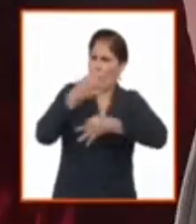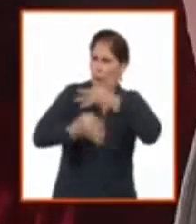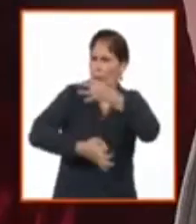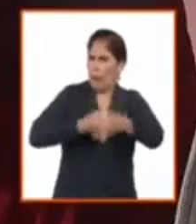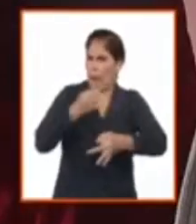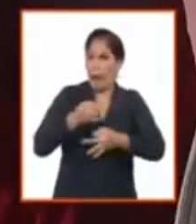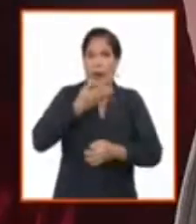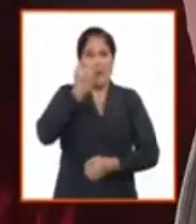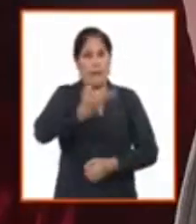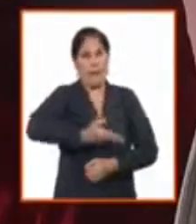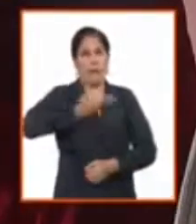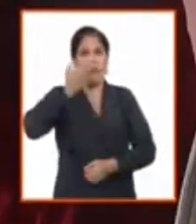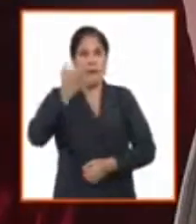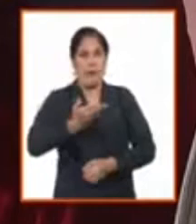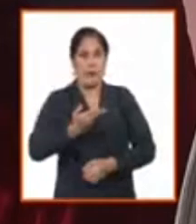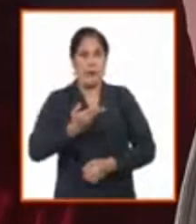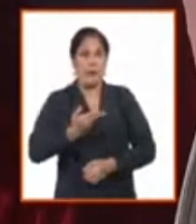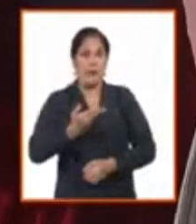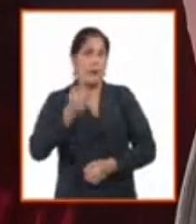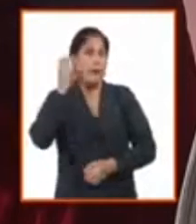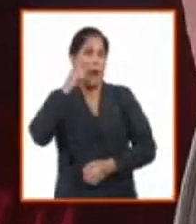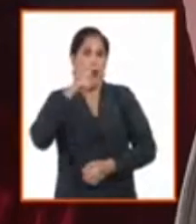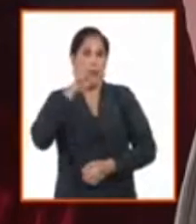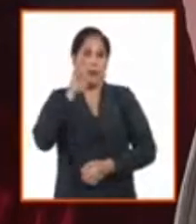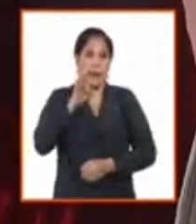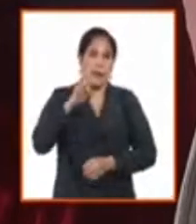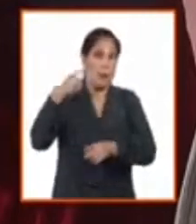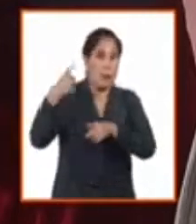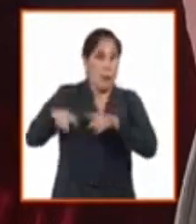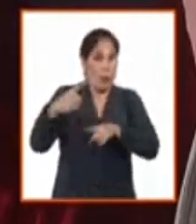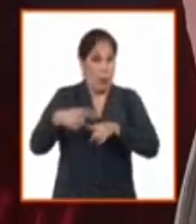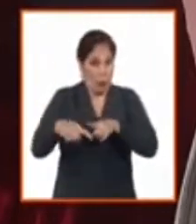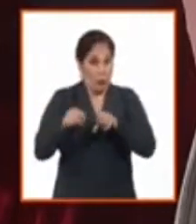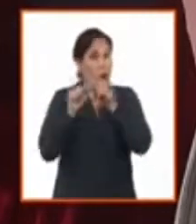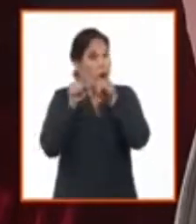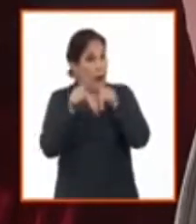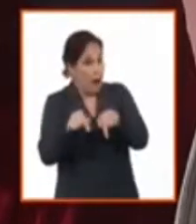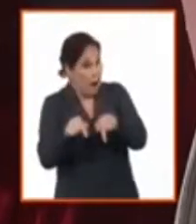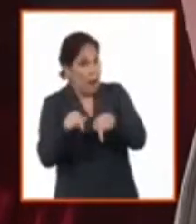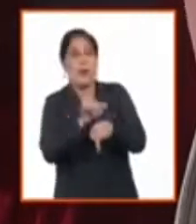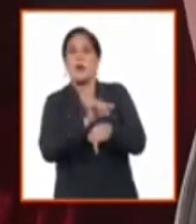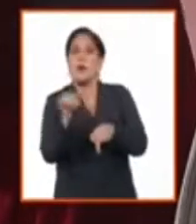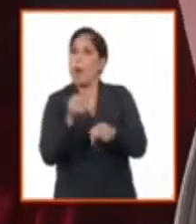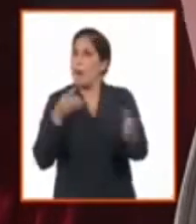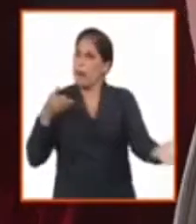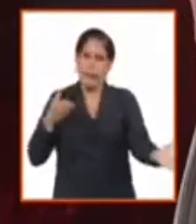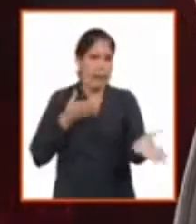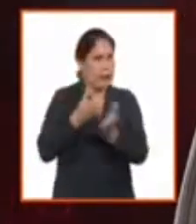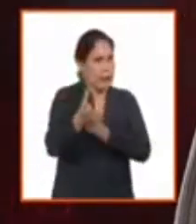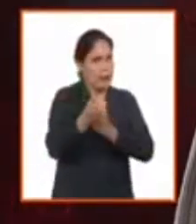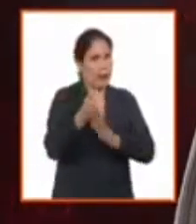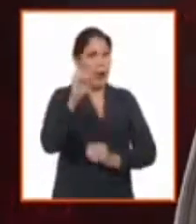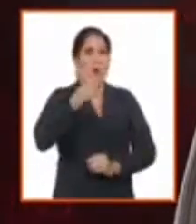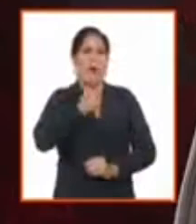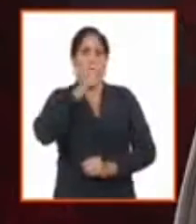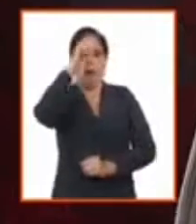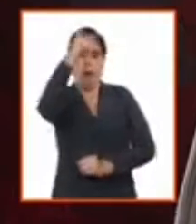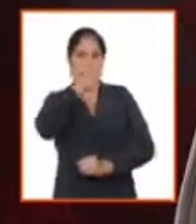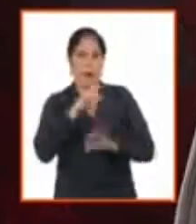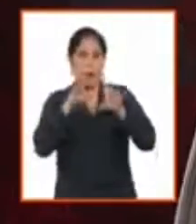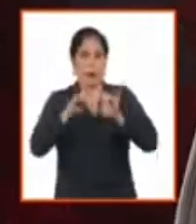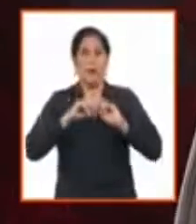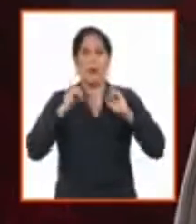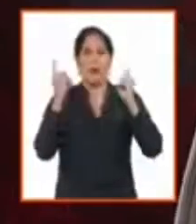en los discursos tanto de alberto fernández como lo que dijo de obrar esta acusación es directa a la vez a la oea y al